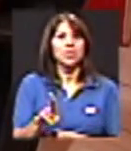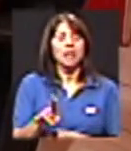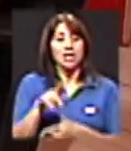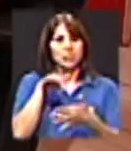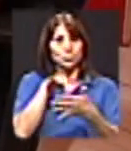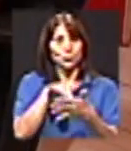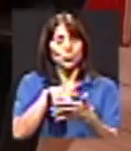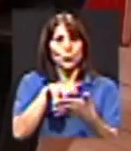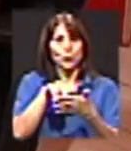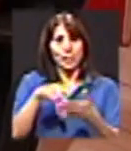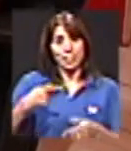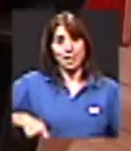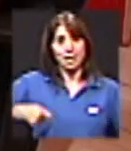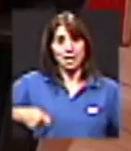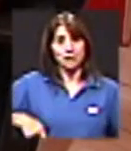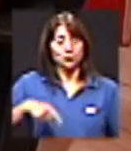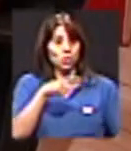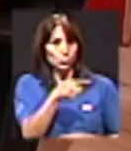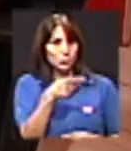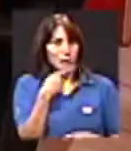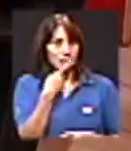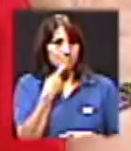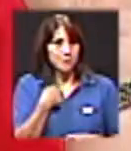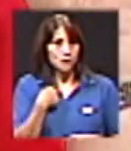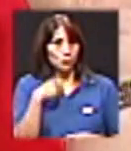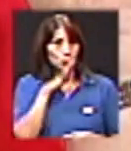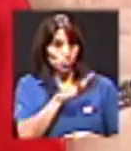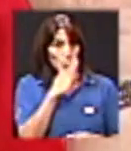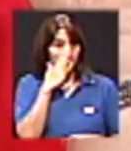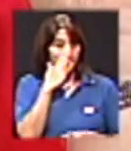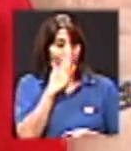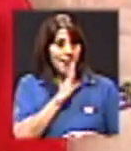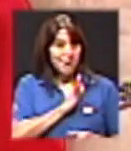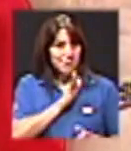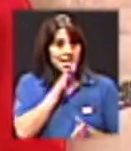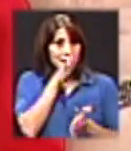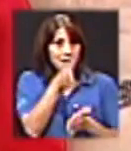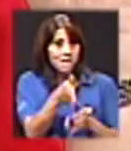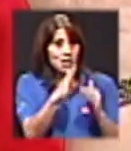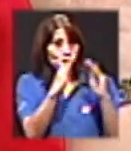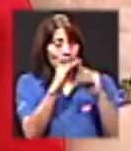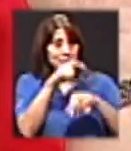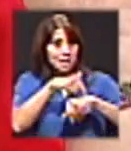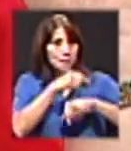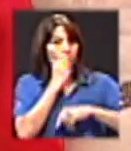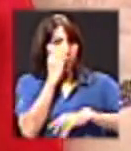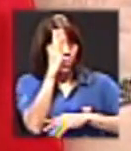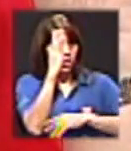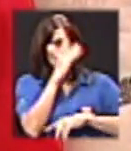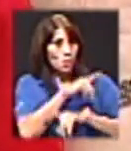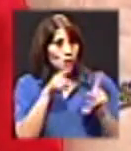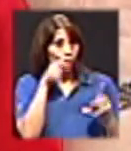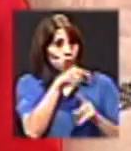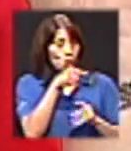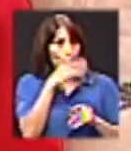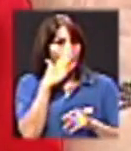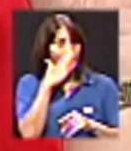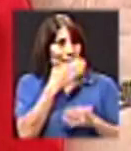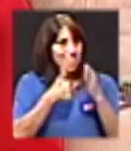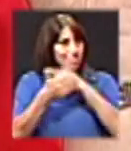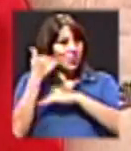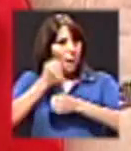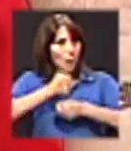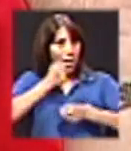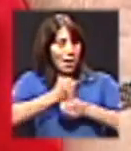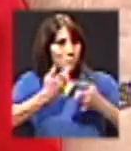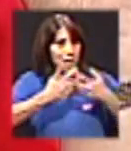y usted contaba que su mamá llegaba a almorzar, es que si no entiendo mal, su mamá trabajaba en la empresa de la